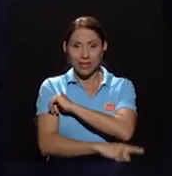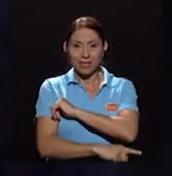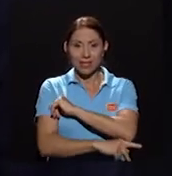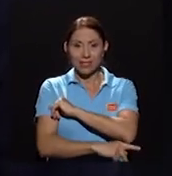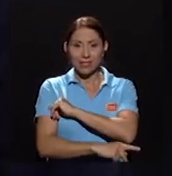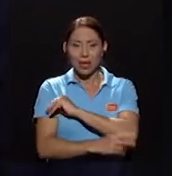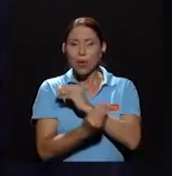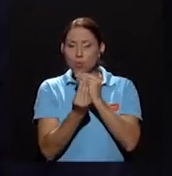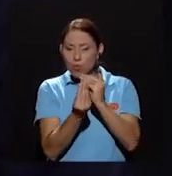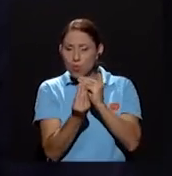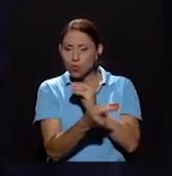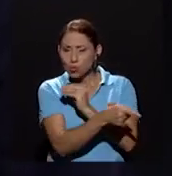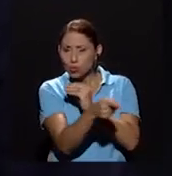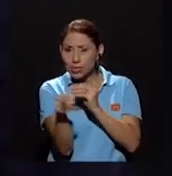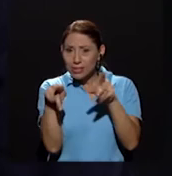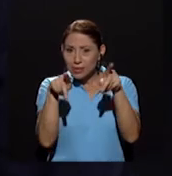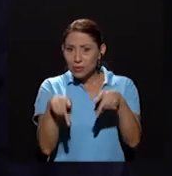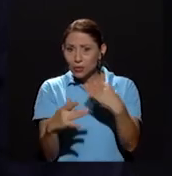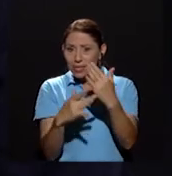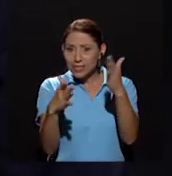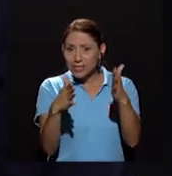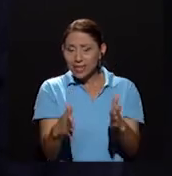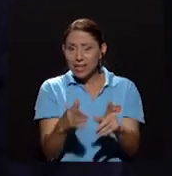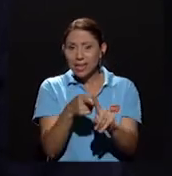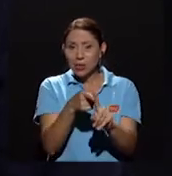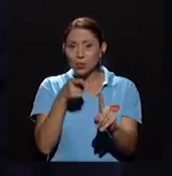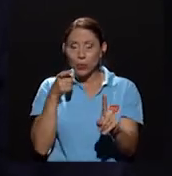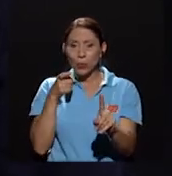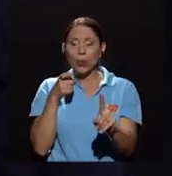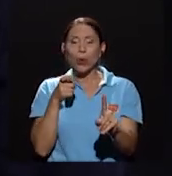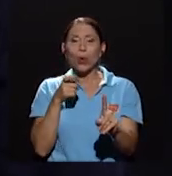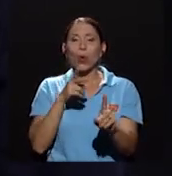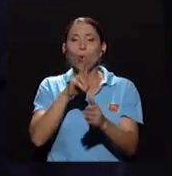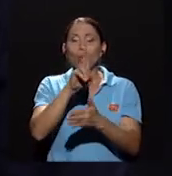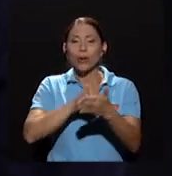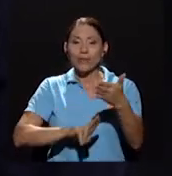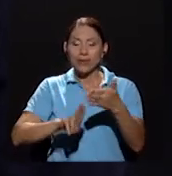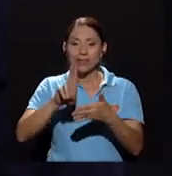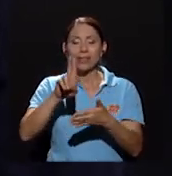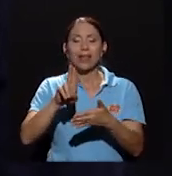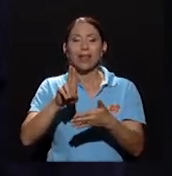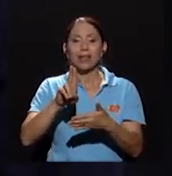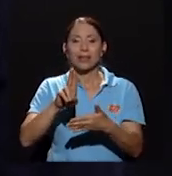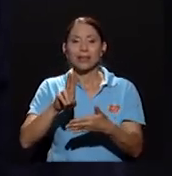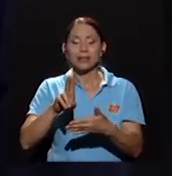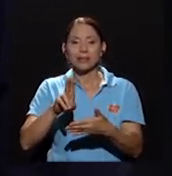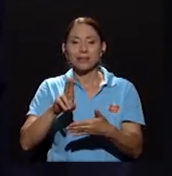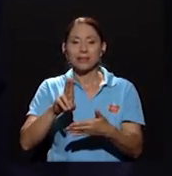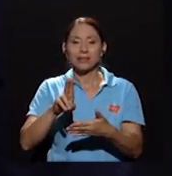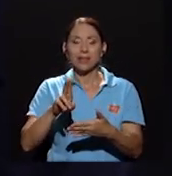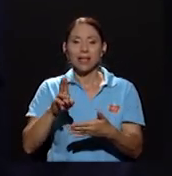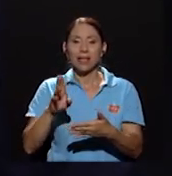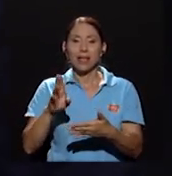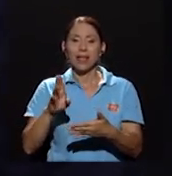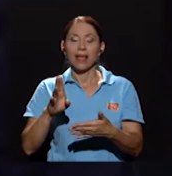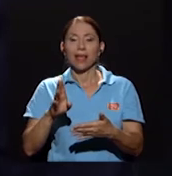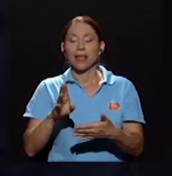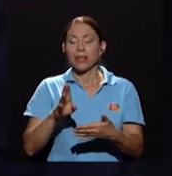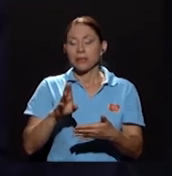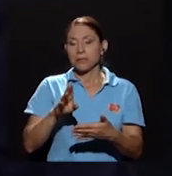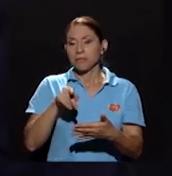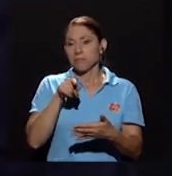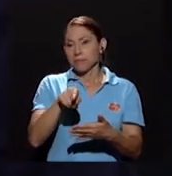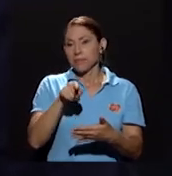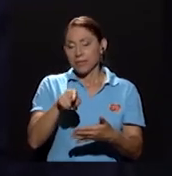técnicos provenían de universidades del formados en